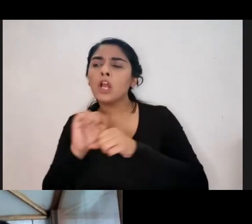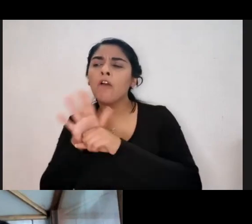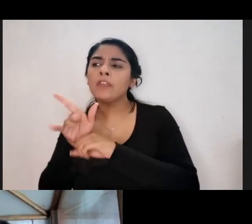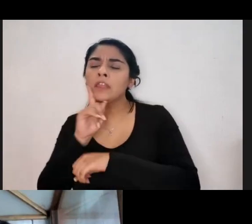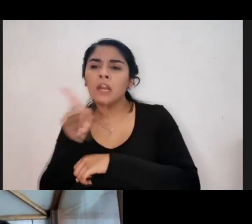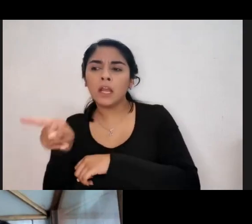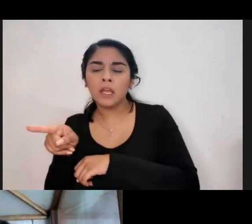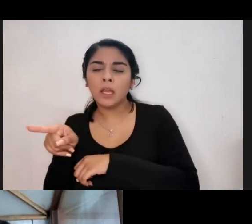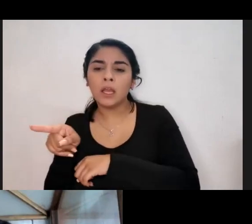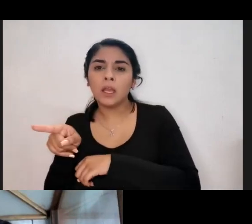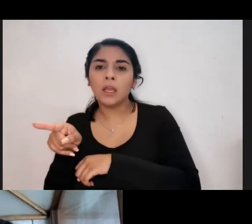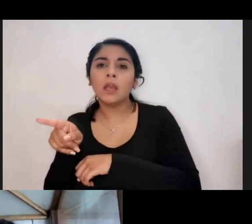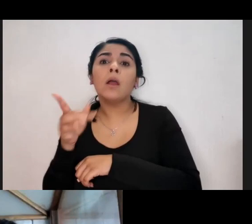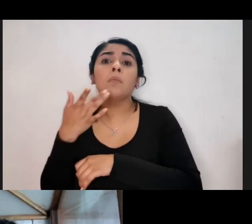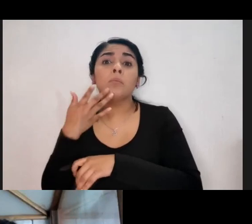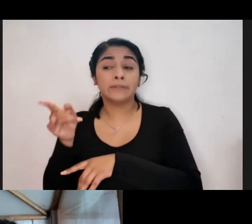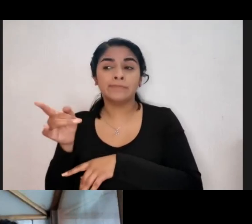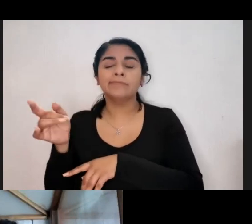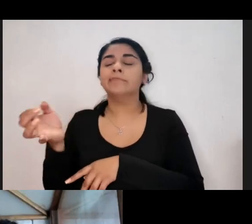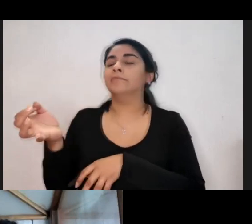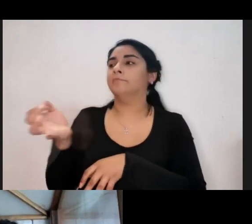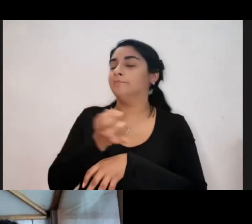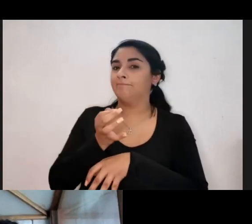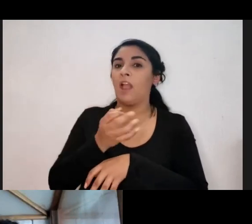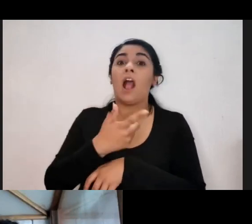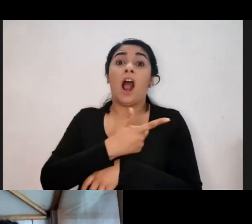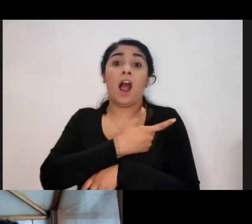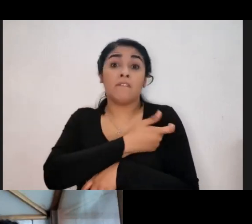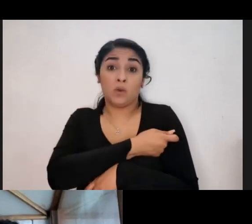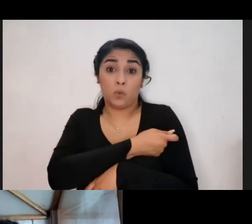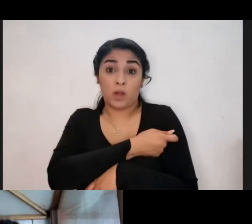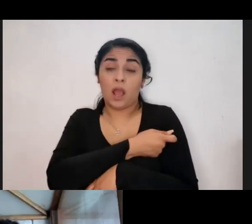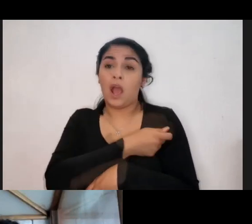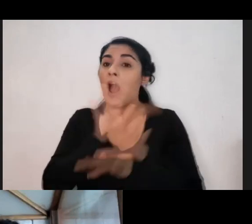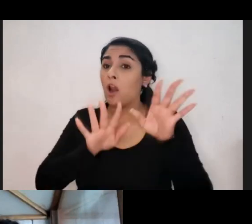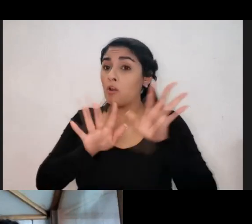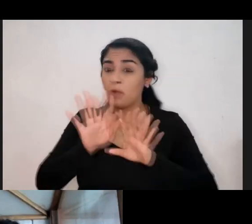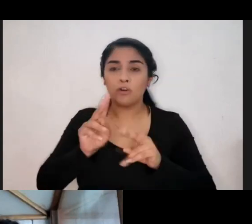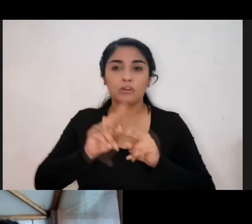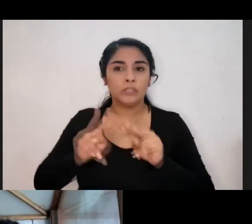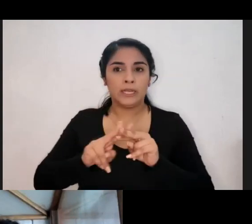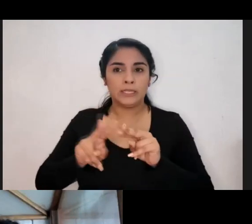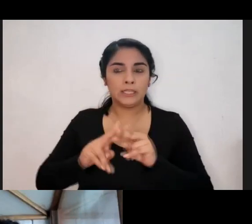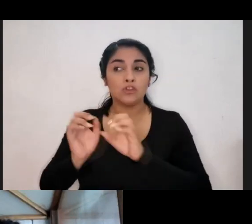va a decir, ¿cierto?, que si la vacuna a lo mejor no está generando una inmunidad contra